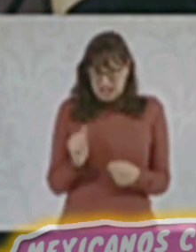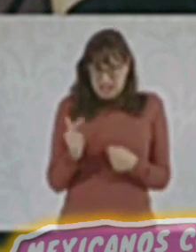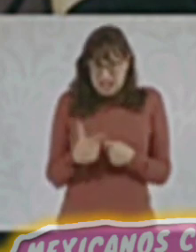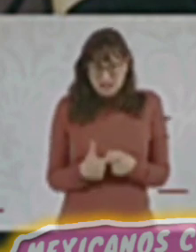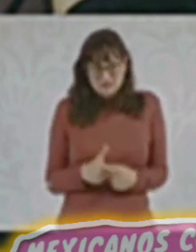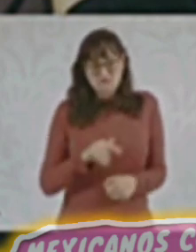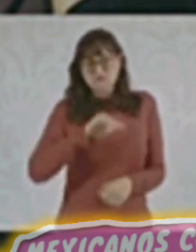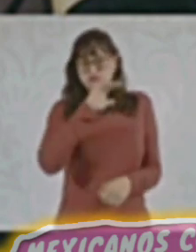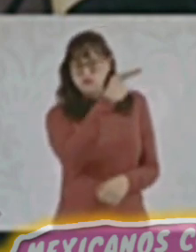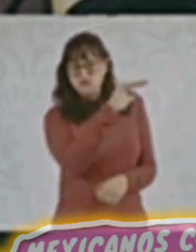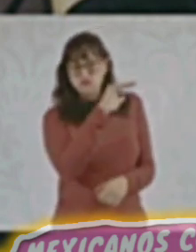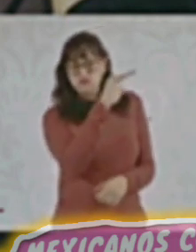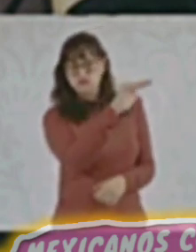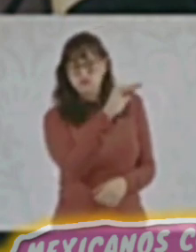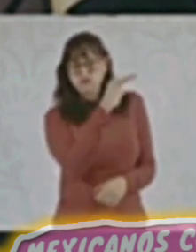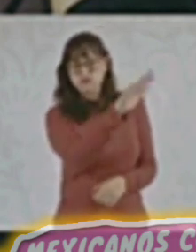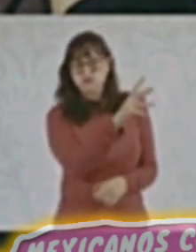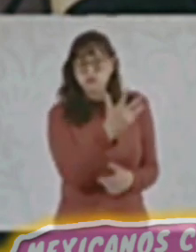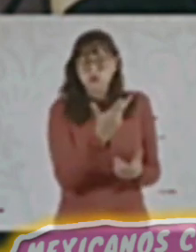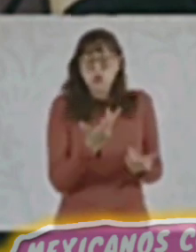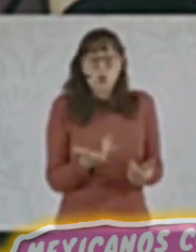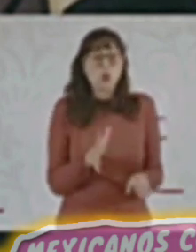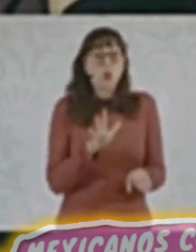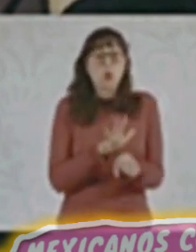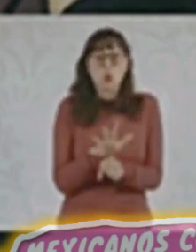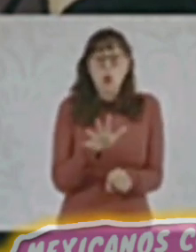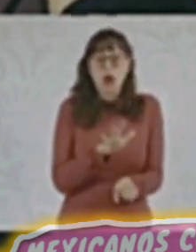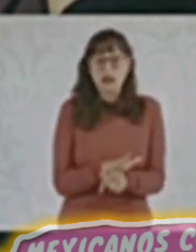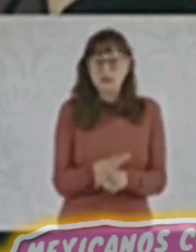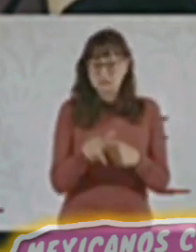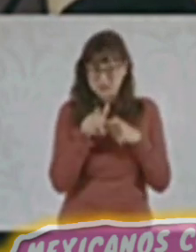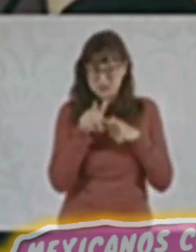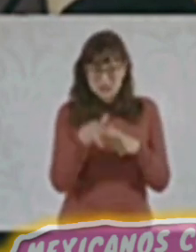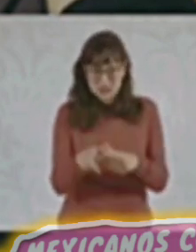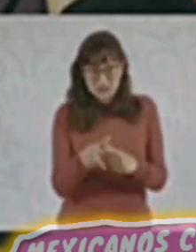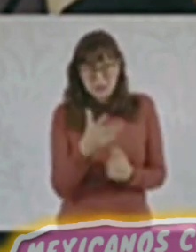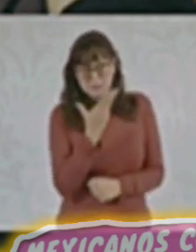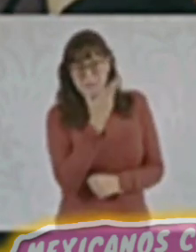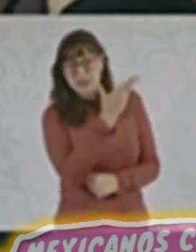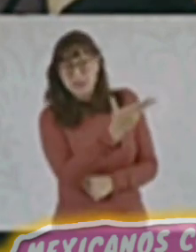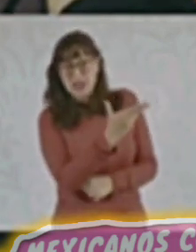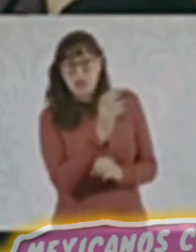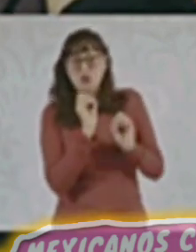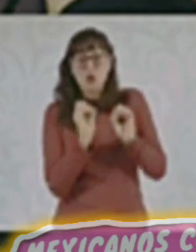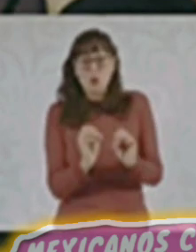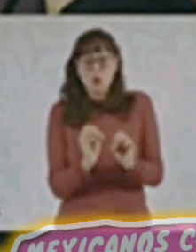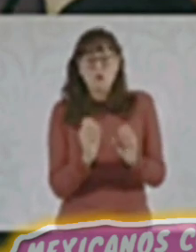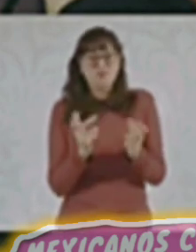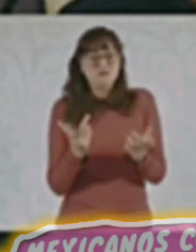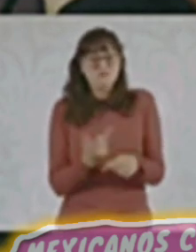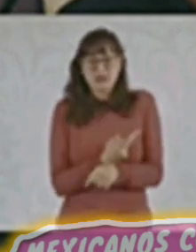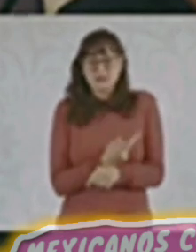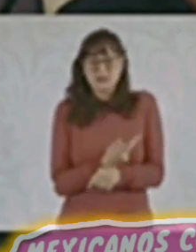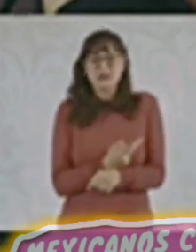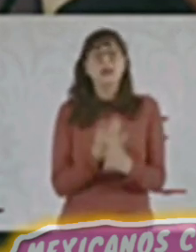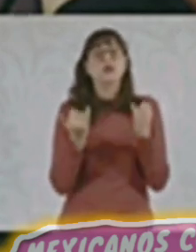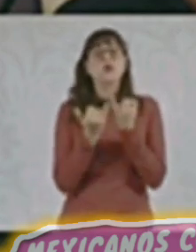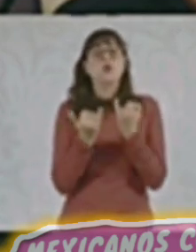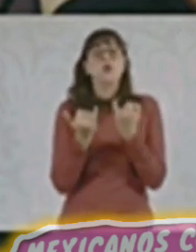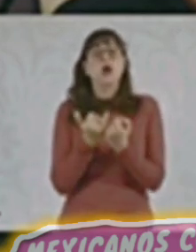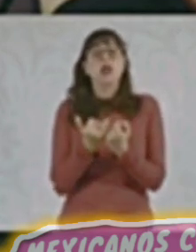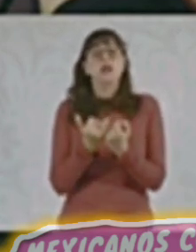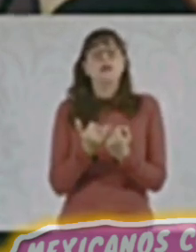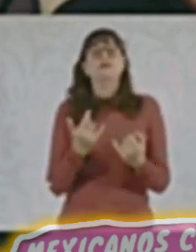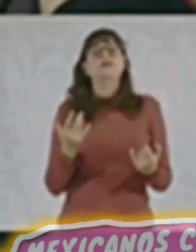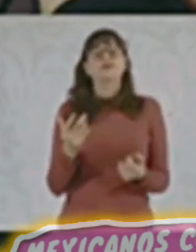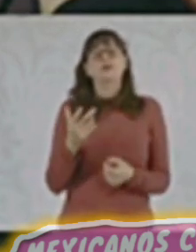esta solicitud mediante canales diplomáticos? También el tema de los hijos del Chapo Guzmán, que